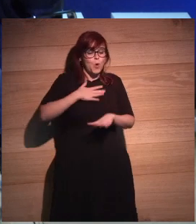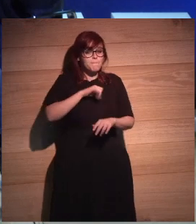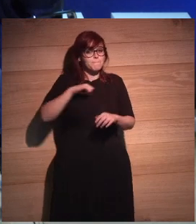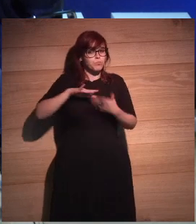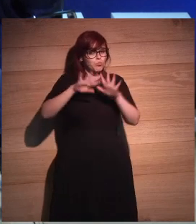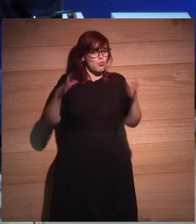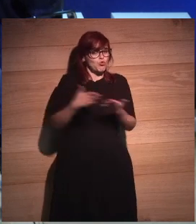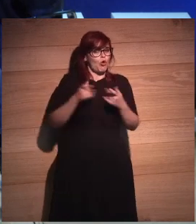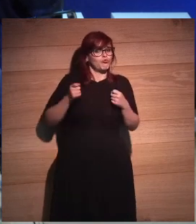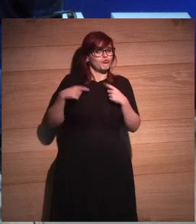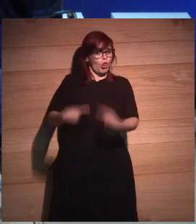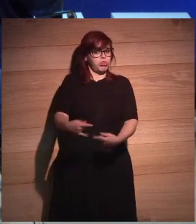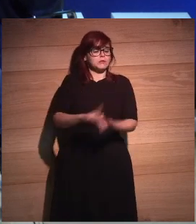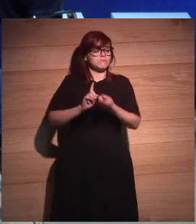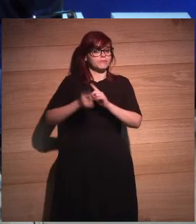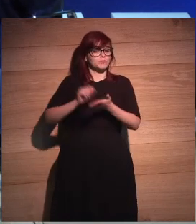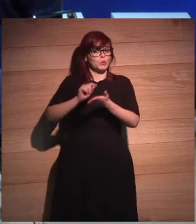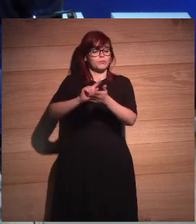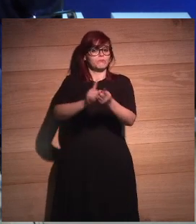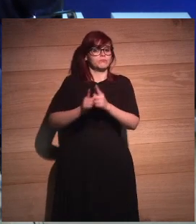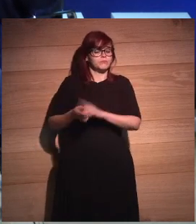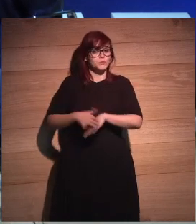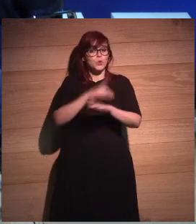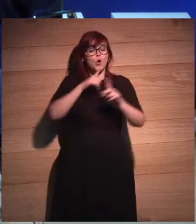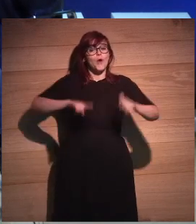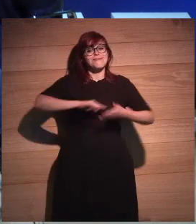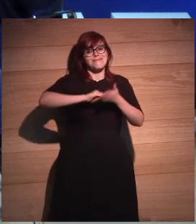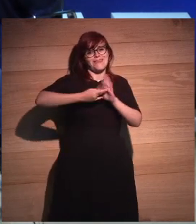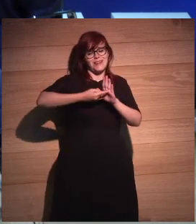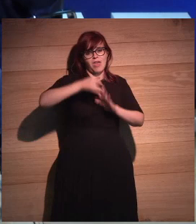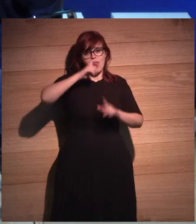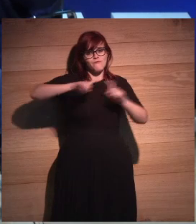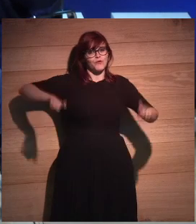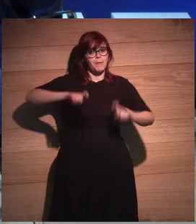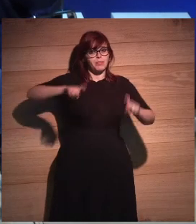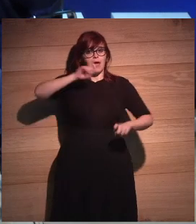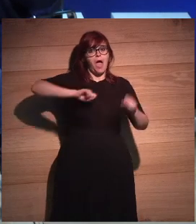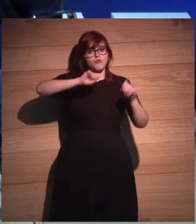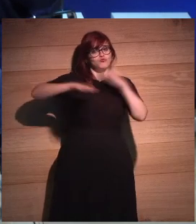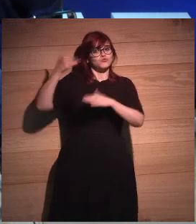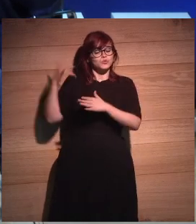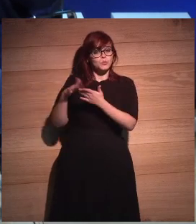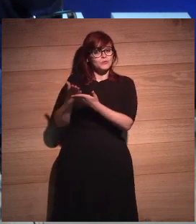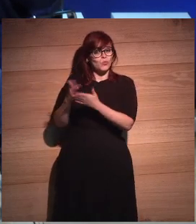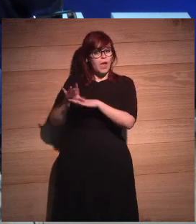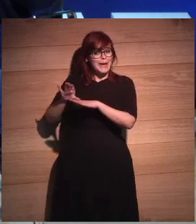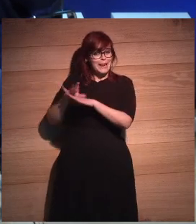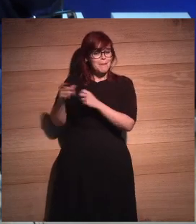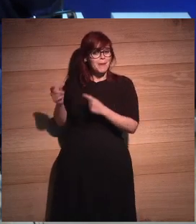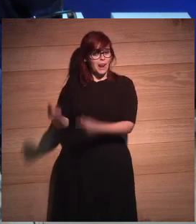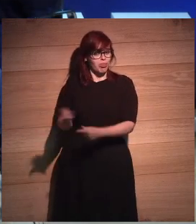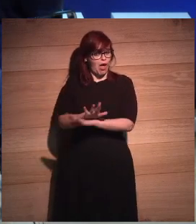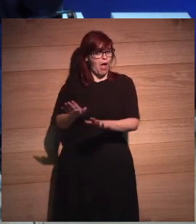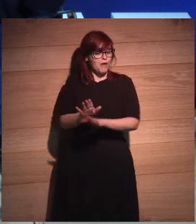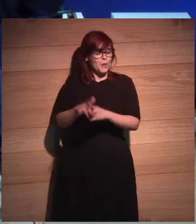personalmente cambia a diario. Y yo estudié ingeniería informática hace demasiados años y yo todo lo que estudié en la carrera no me sirve a